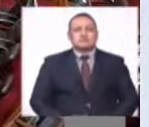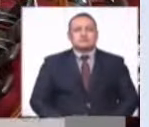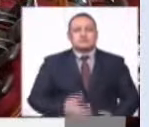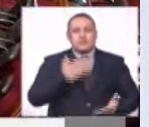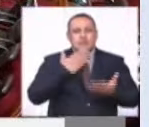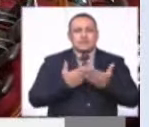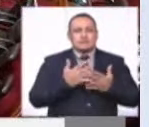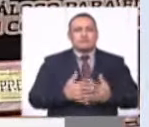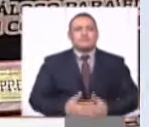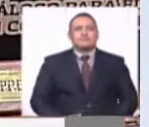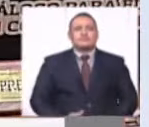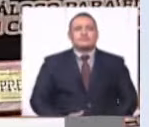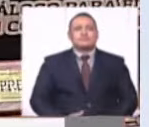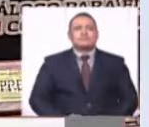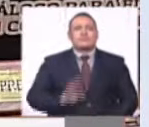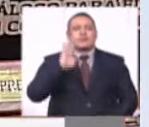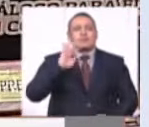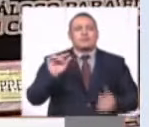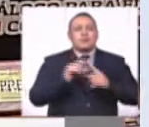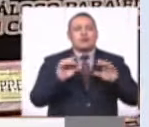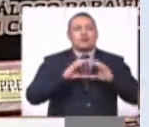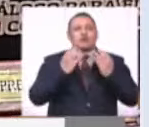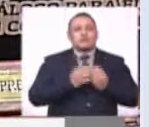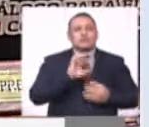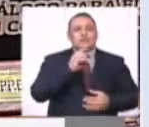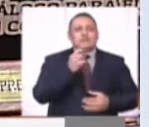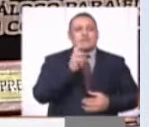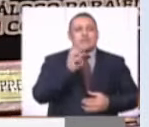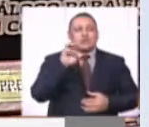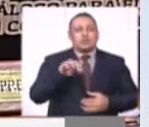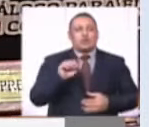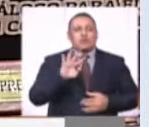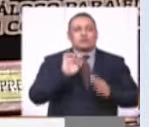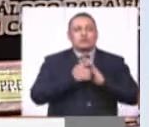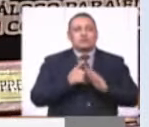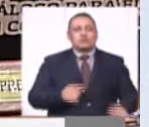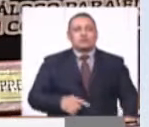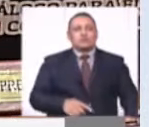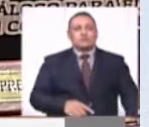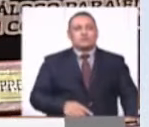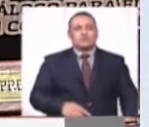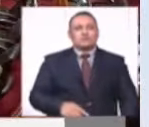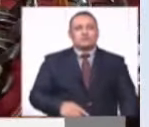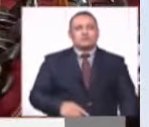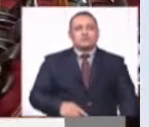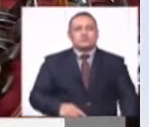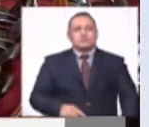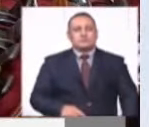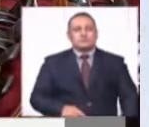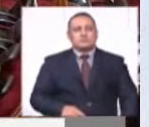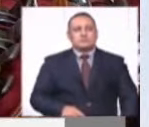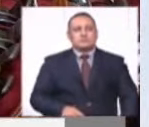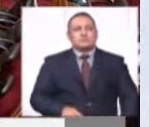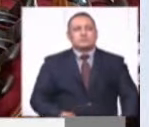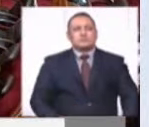Gracias, congresista. Tiene uso la palabra el congresista Darwin Espinosa por 4 minutos.